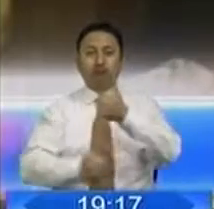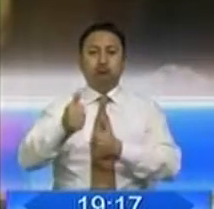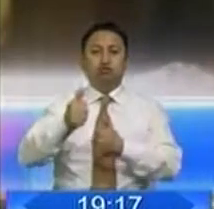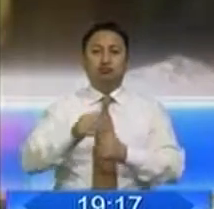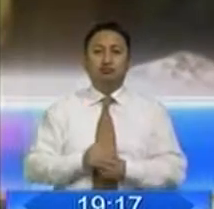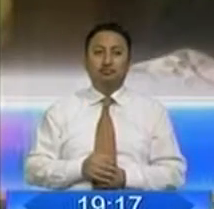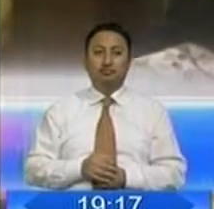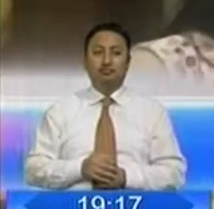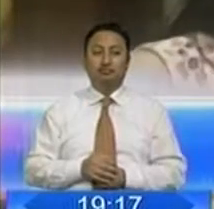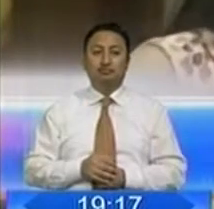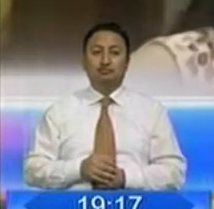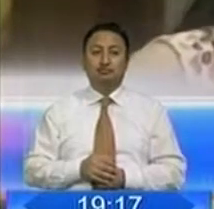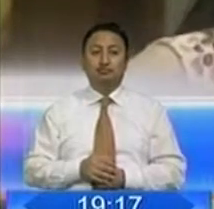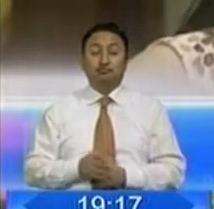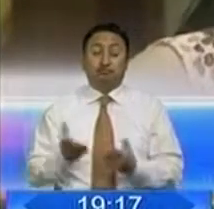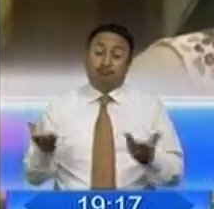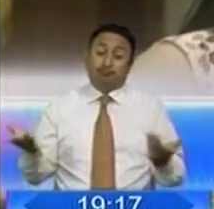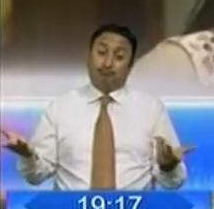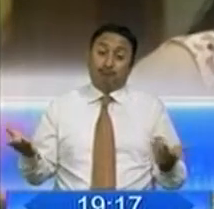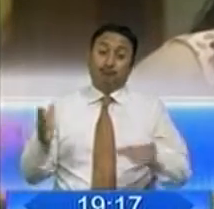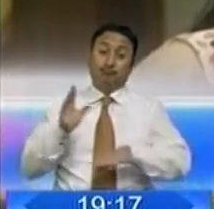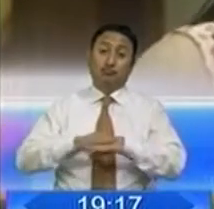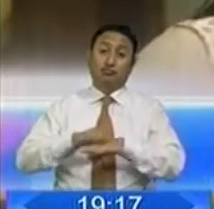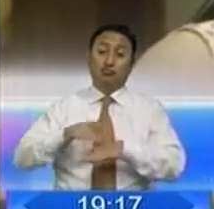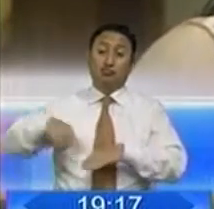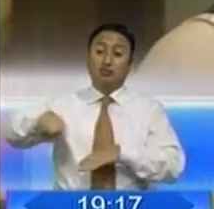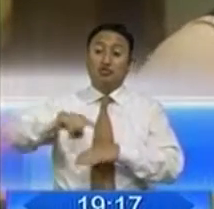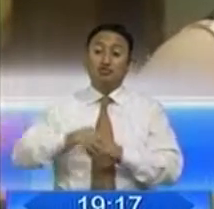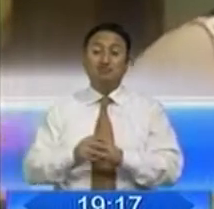y en sus funciones. Obviamente por tratar de